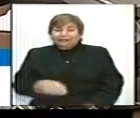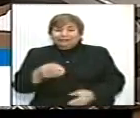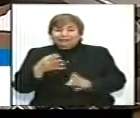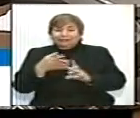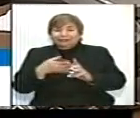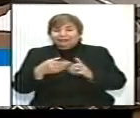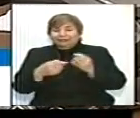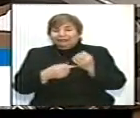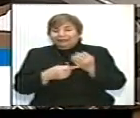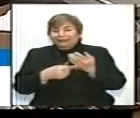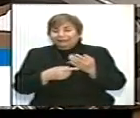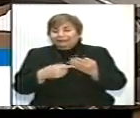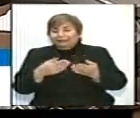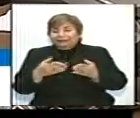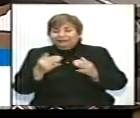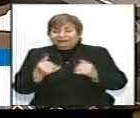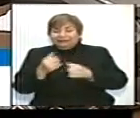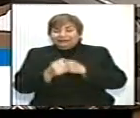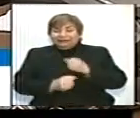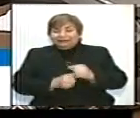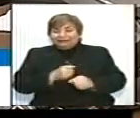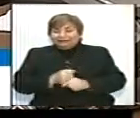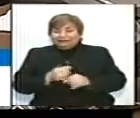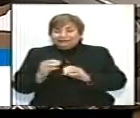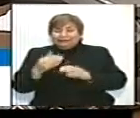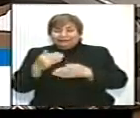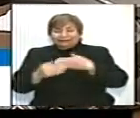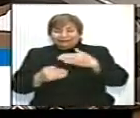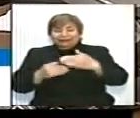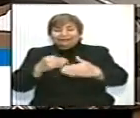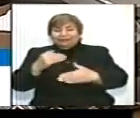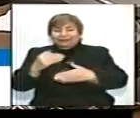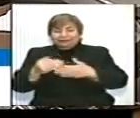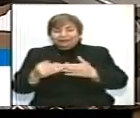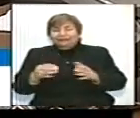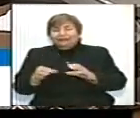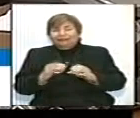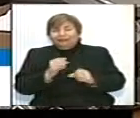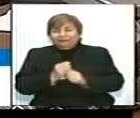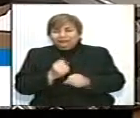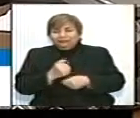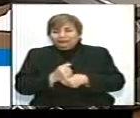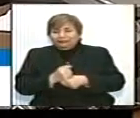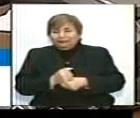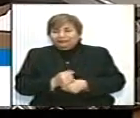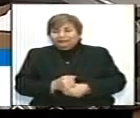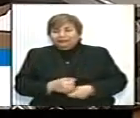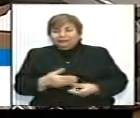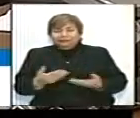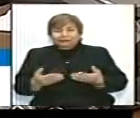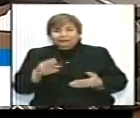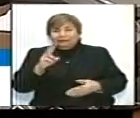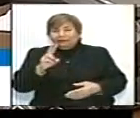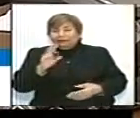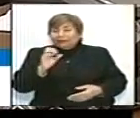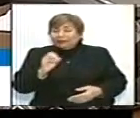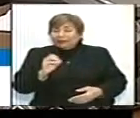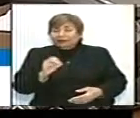iniciar a finales de este año, y consecuentemente el inicio de obra sería durante el 2020, también